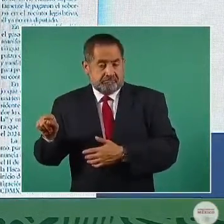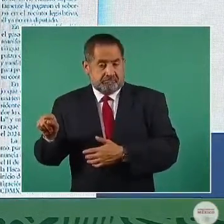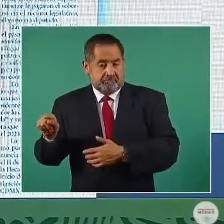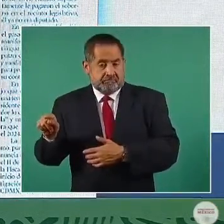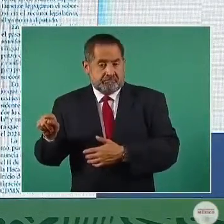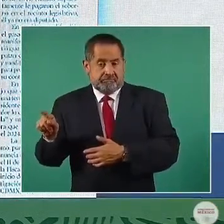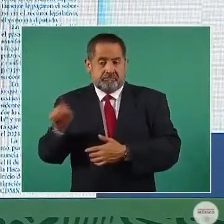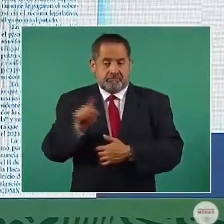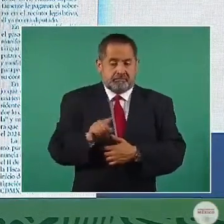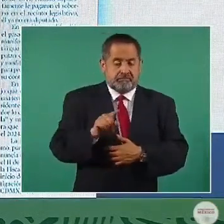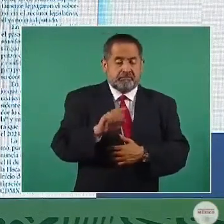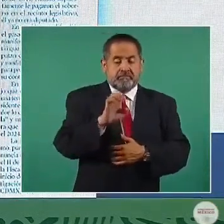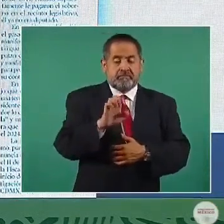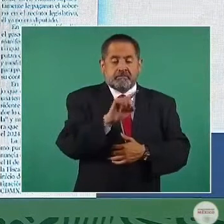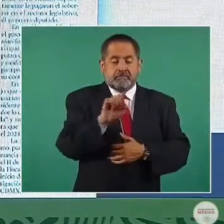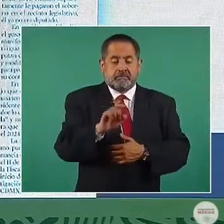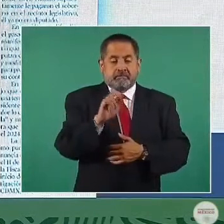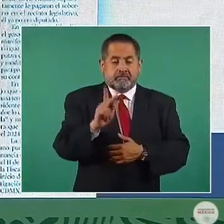Zedillo